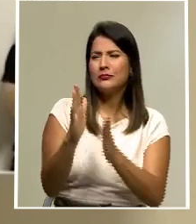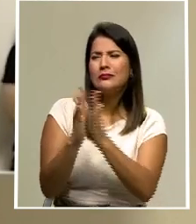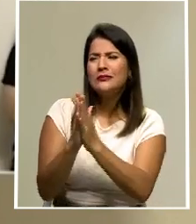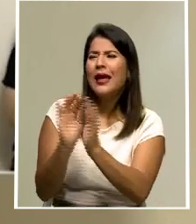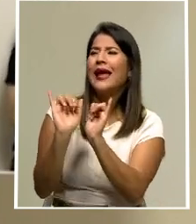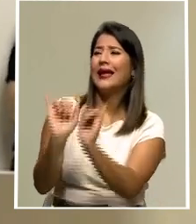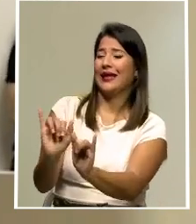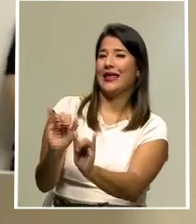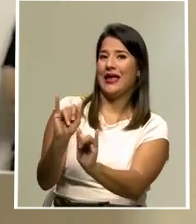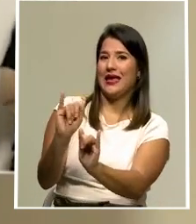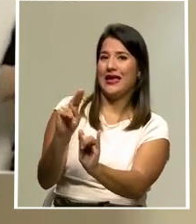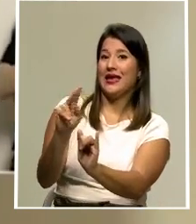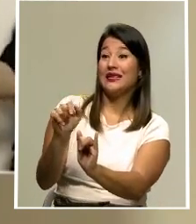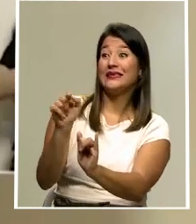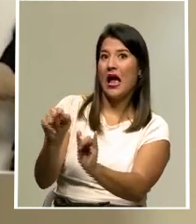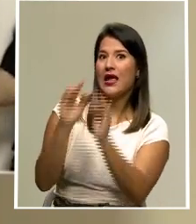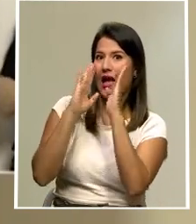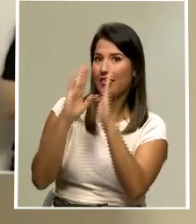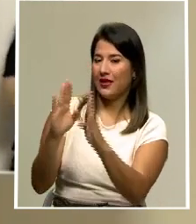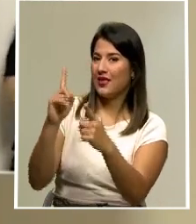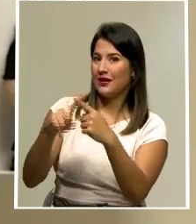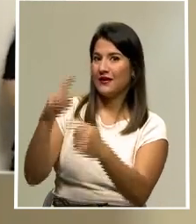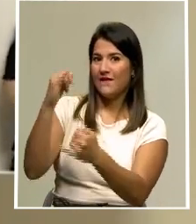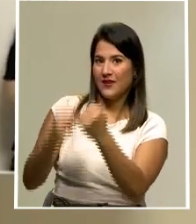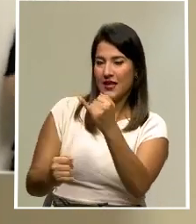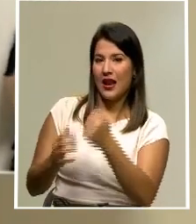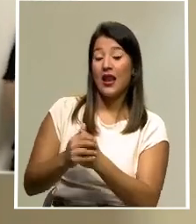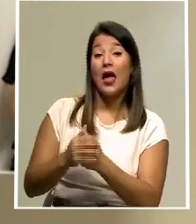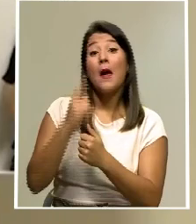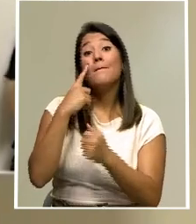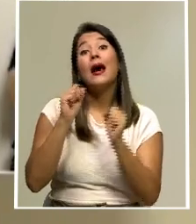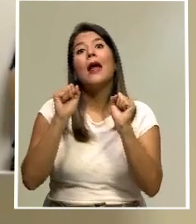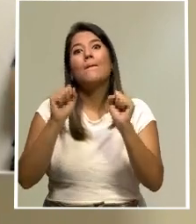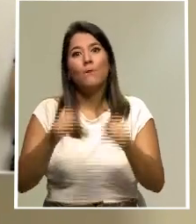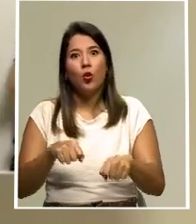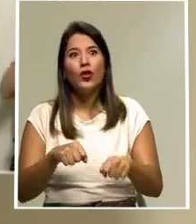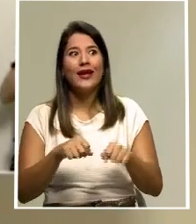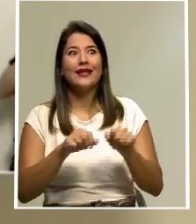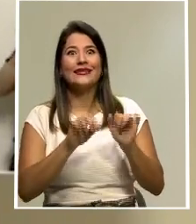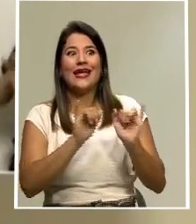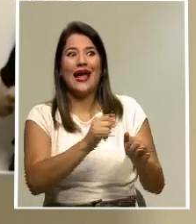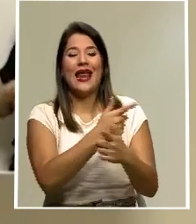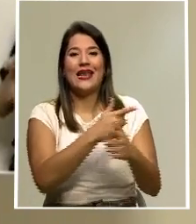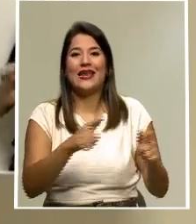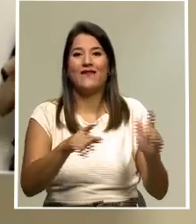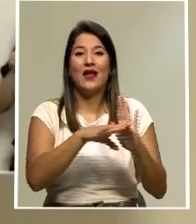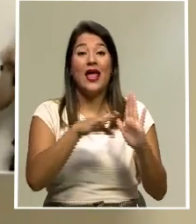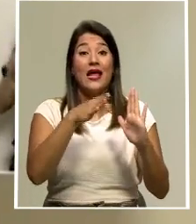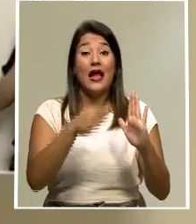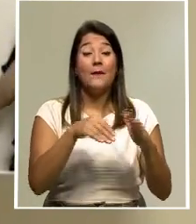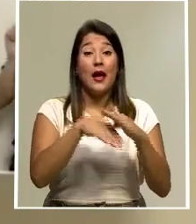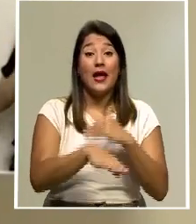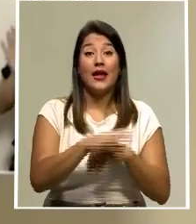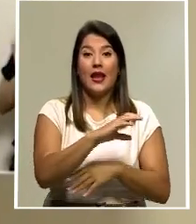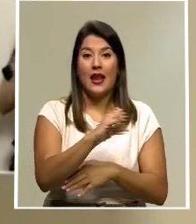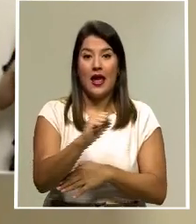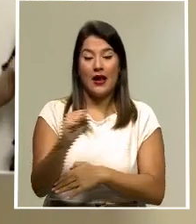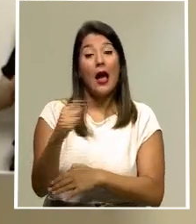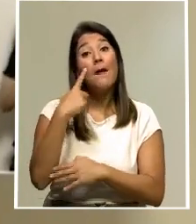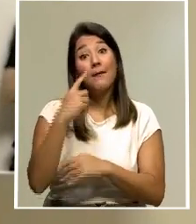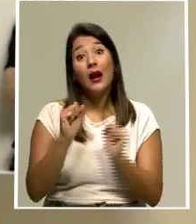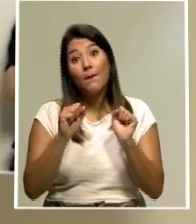en su hospital. Y así liberamos presión sobre el sistema de la caja para poder